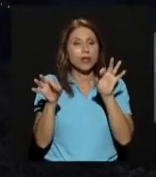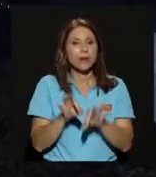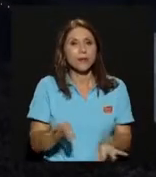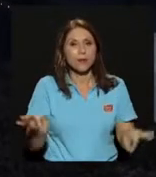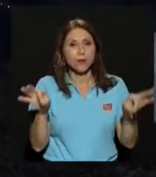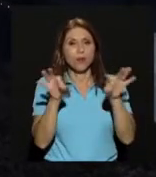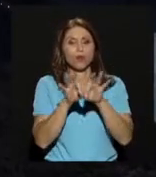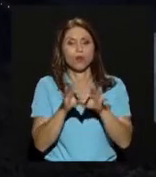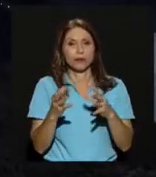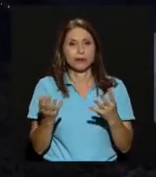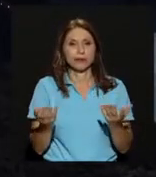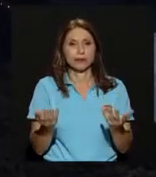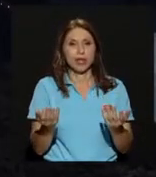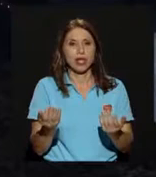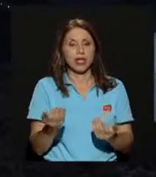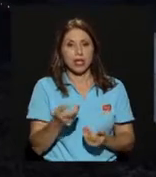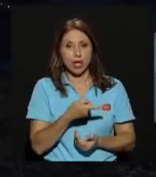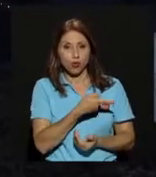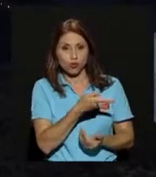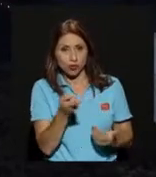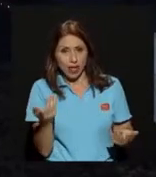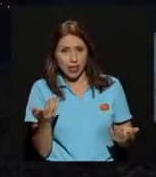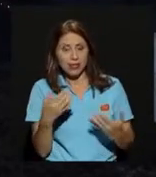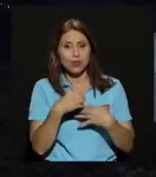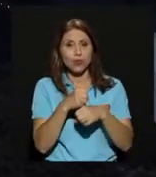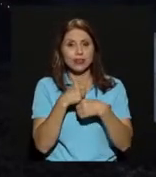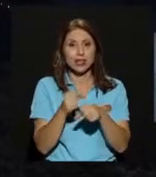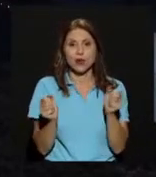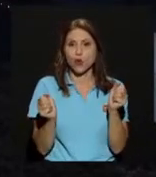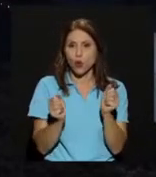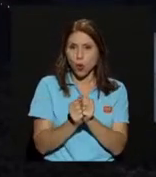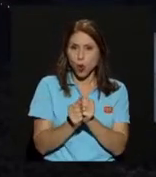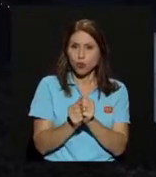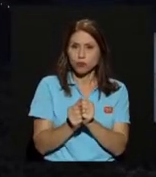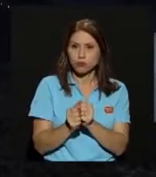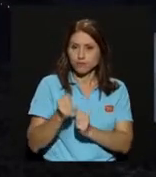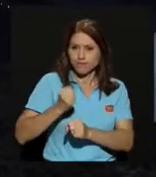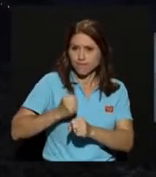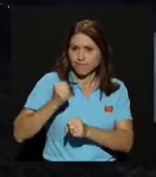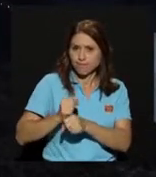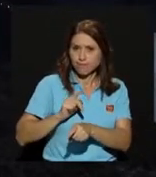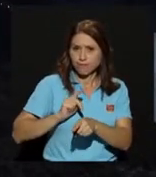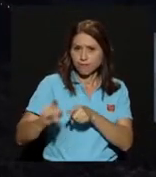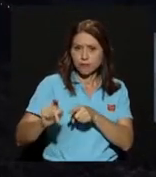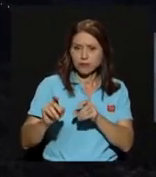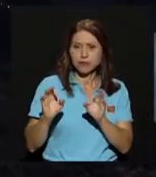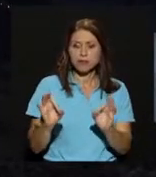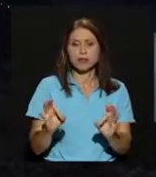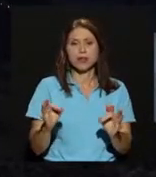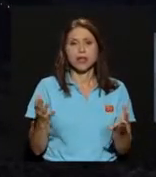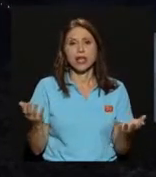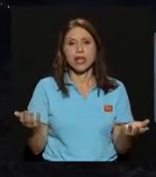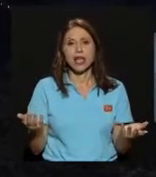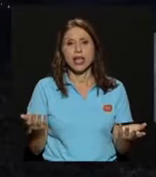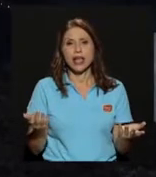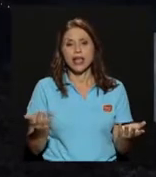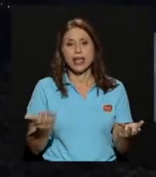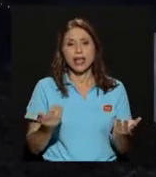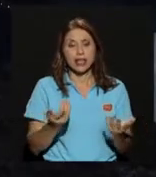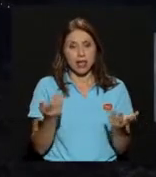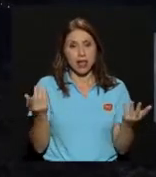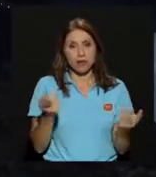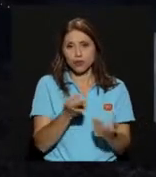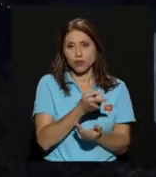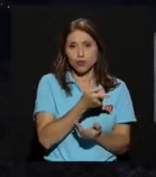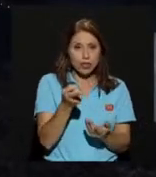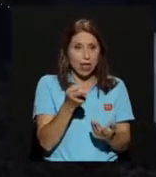que ustedes lo hicieron con la del profesionalismo que lo hicieron que lo informan